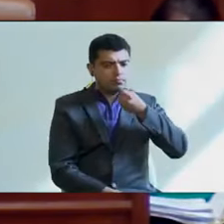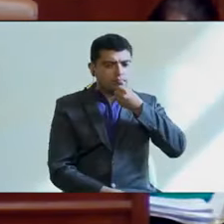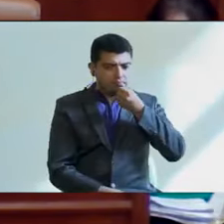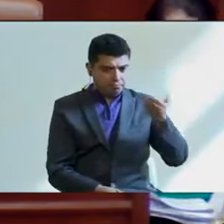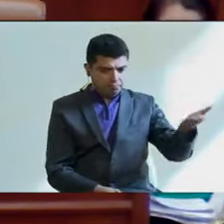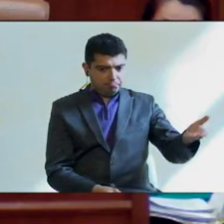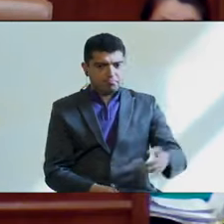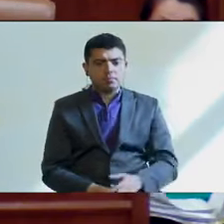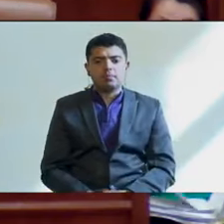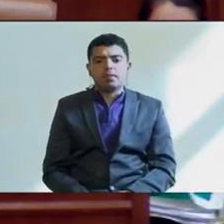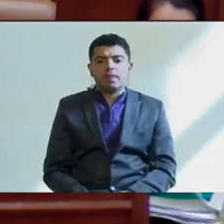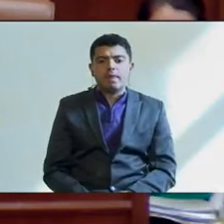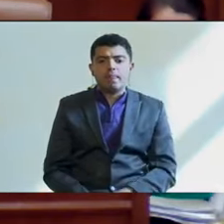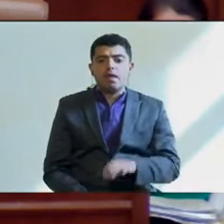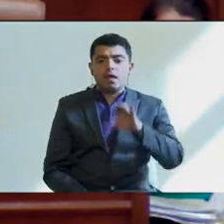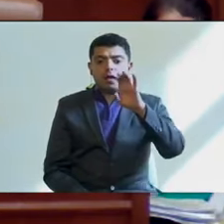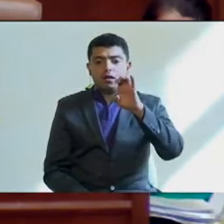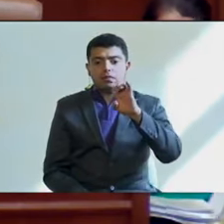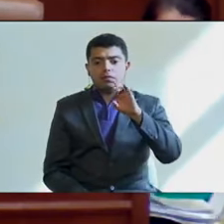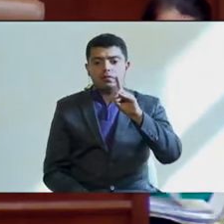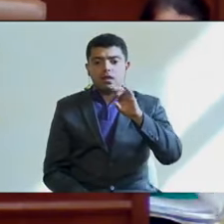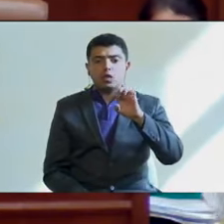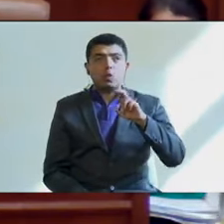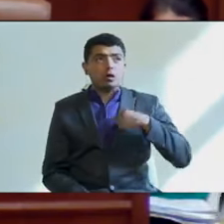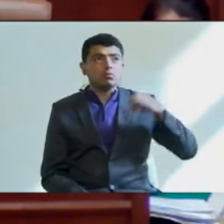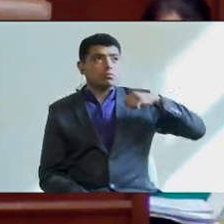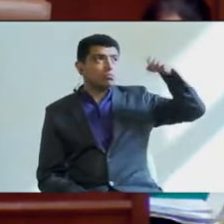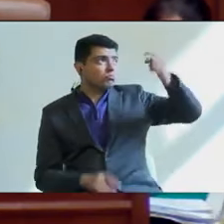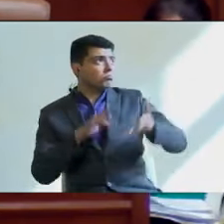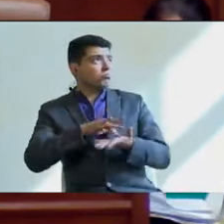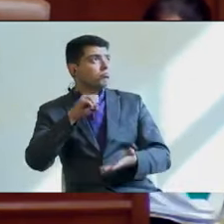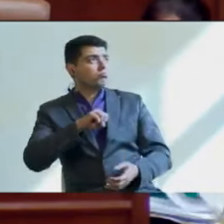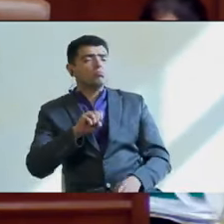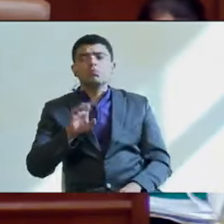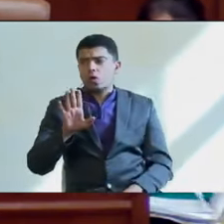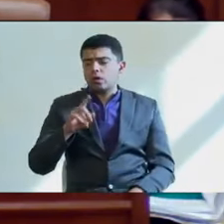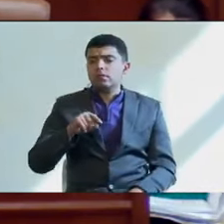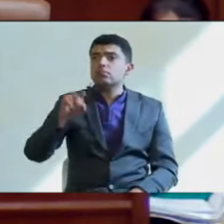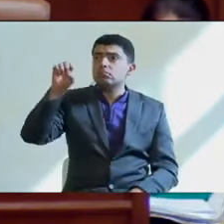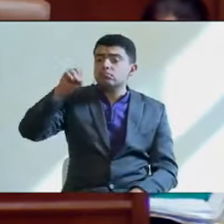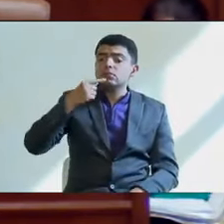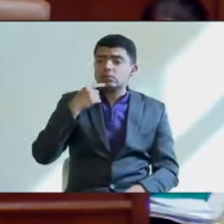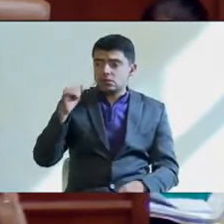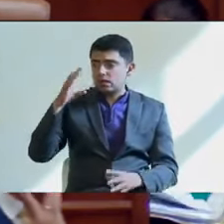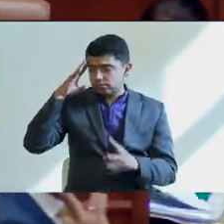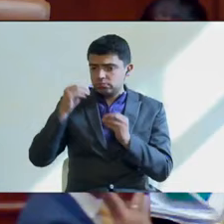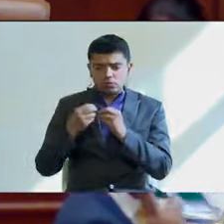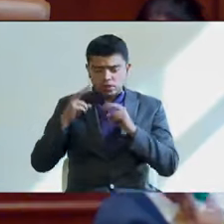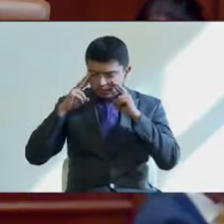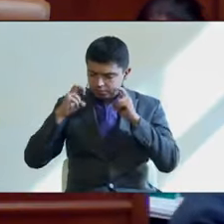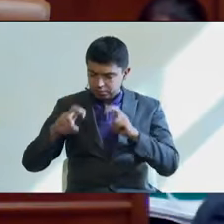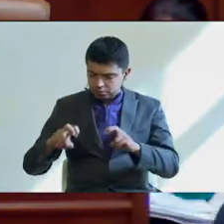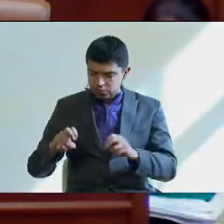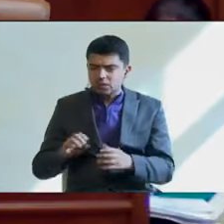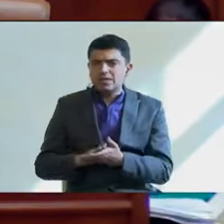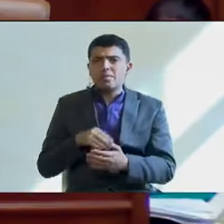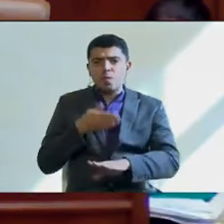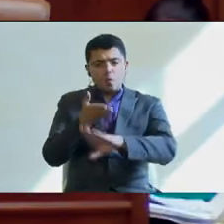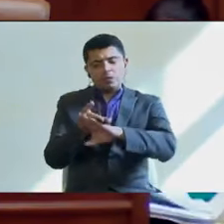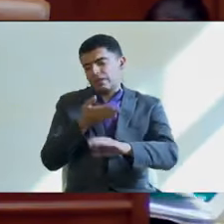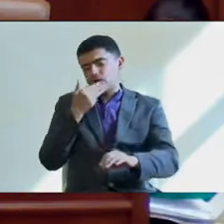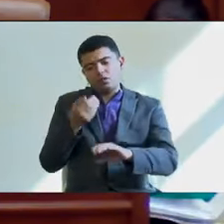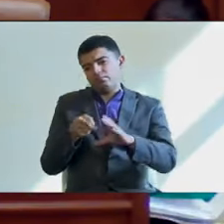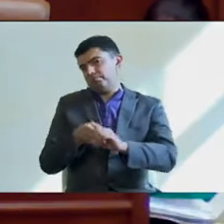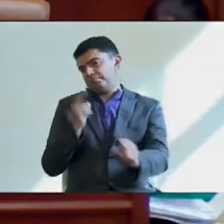proposición presidente gracias No simplemente para decir que ya hay un acuerdo se estudió muy bien y retiro la proposición